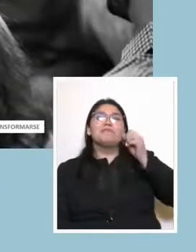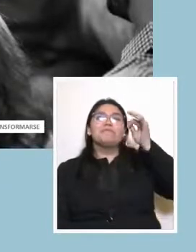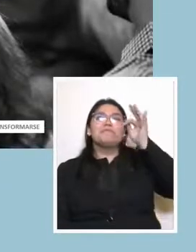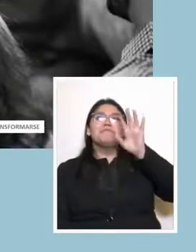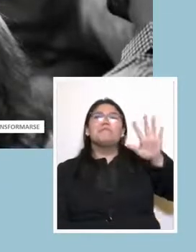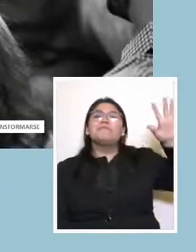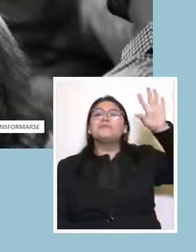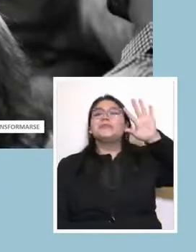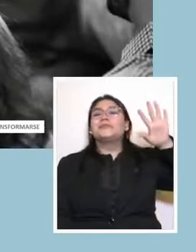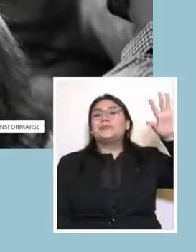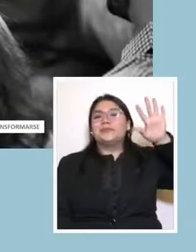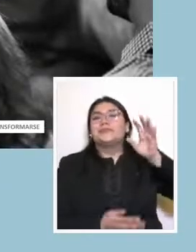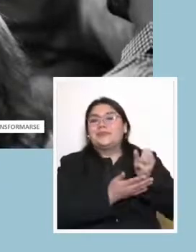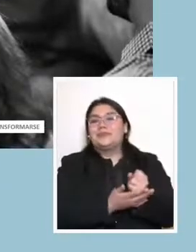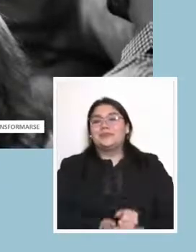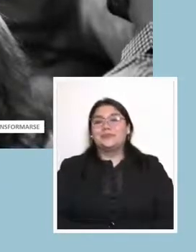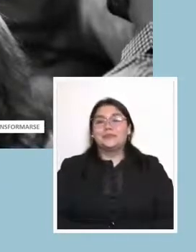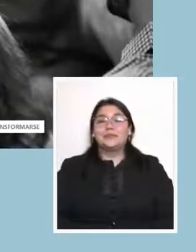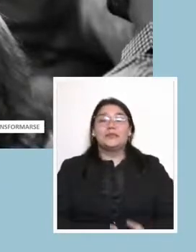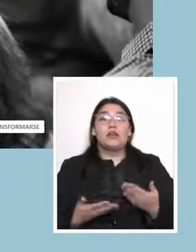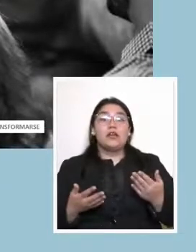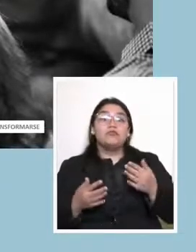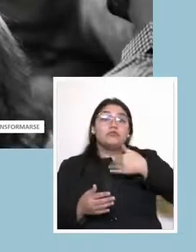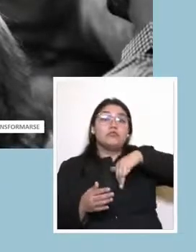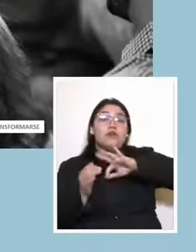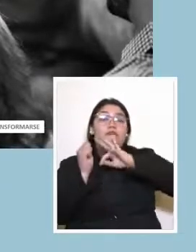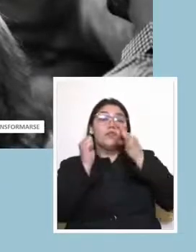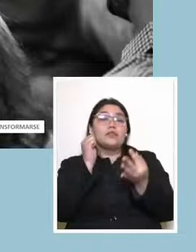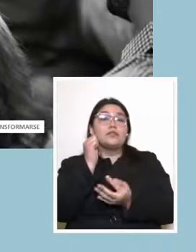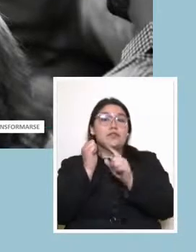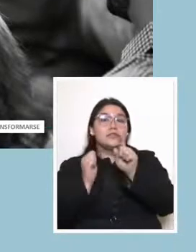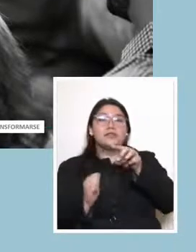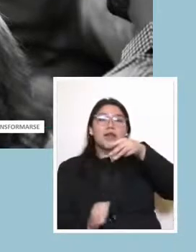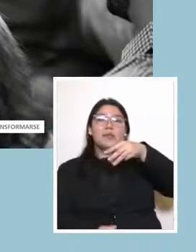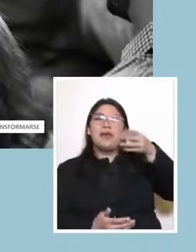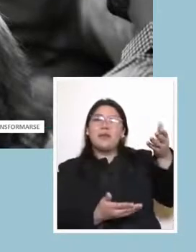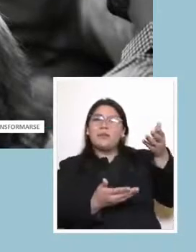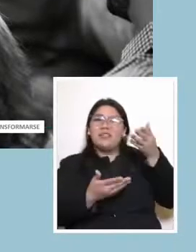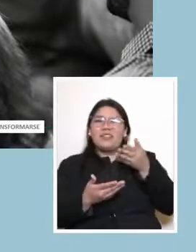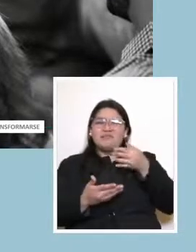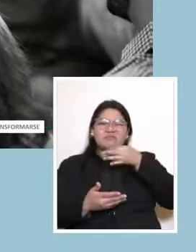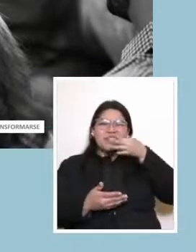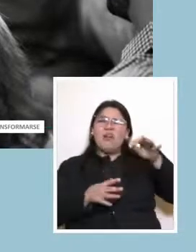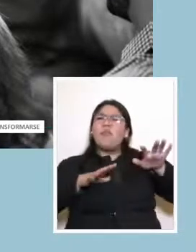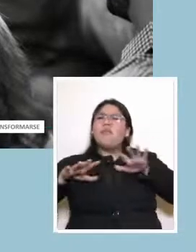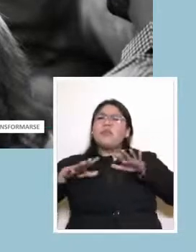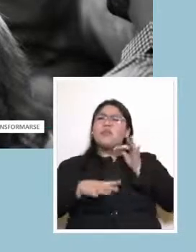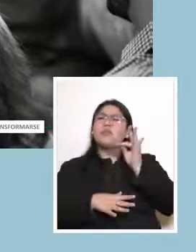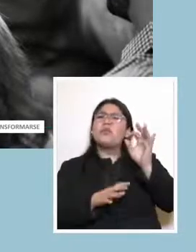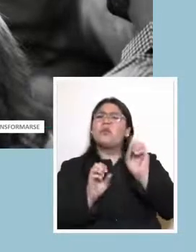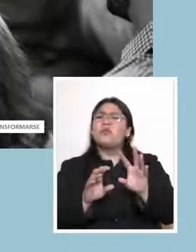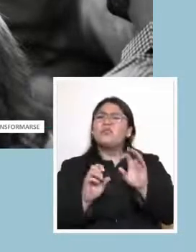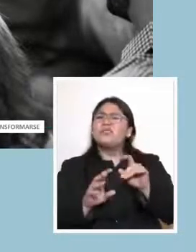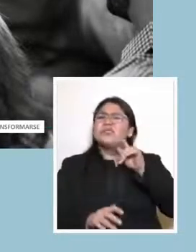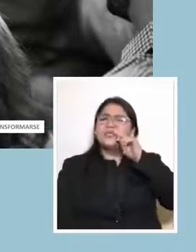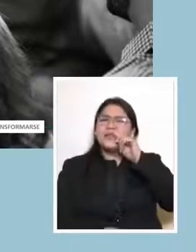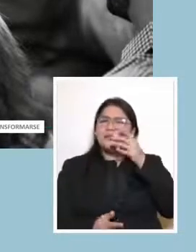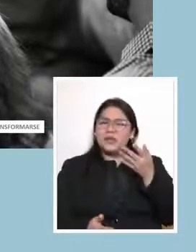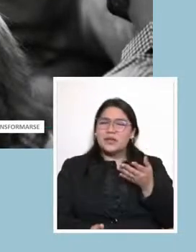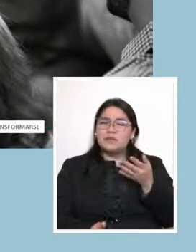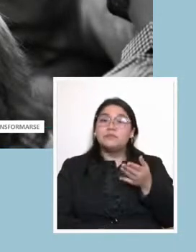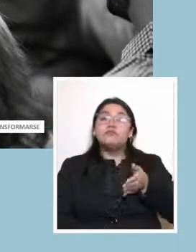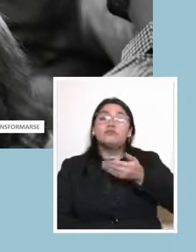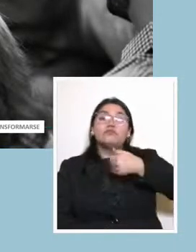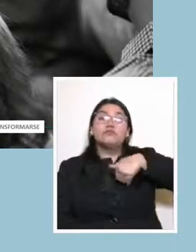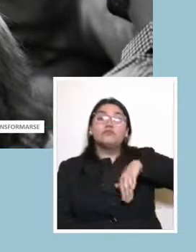¿A qué me refiero ahora desde la Fundación SM? ¿A qué estamos invitando? ¿A qué me refiero con este movimiento por los futuros de la educación? Nosotros tenemos